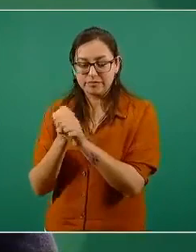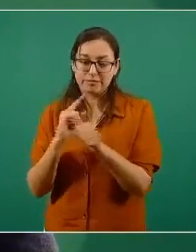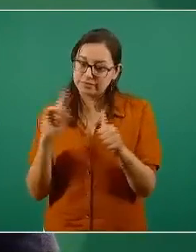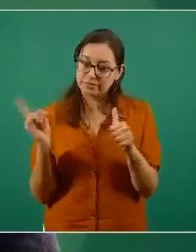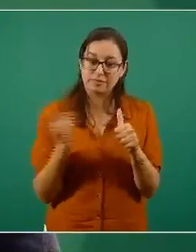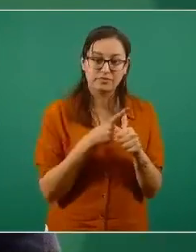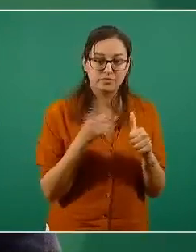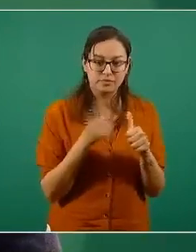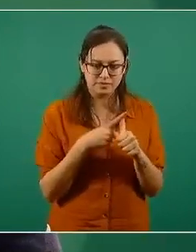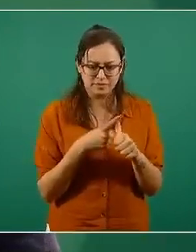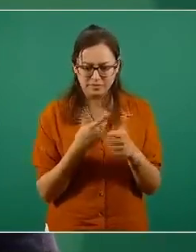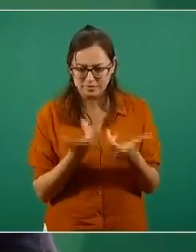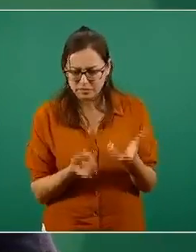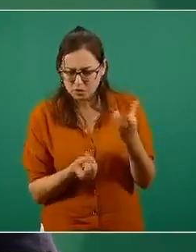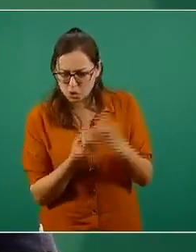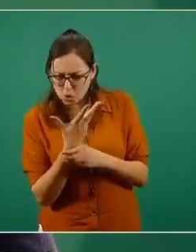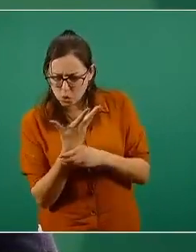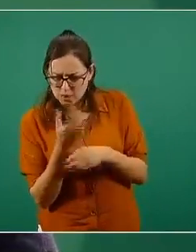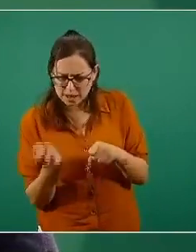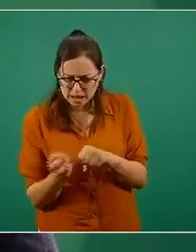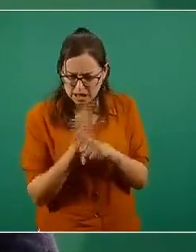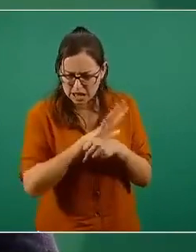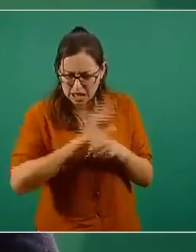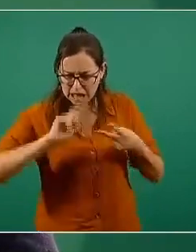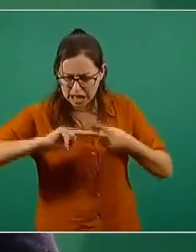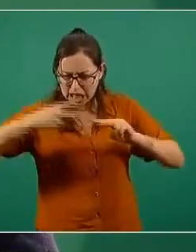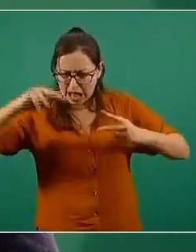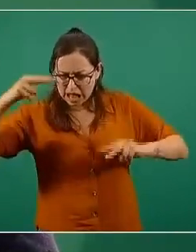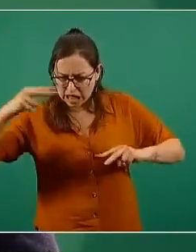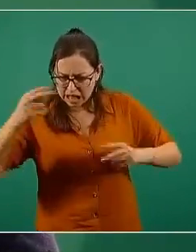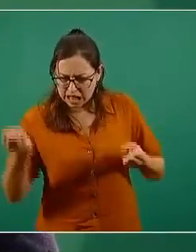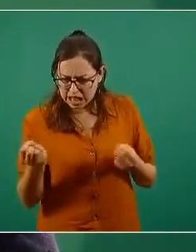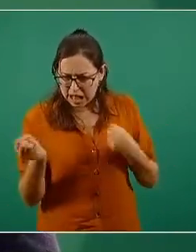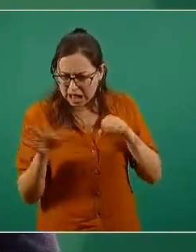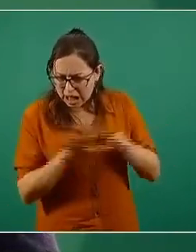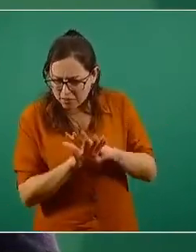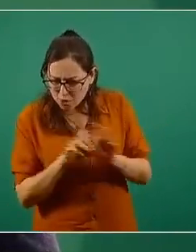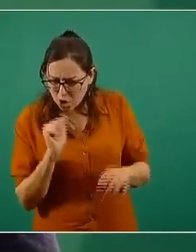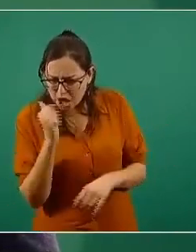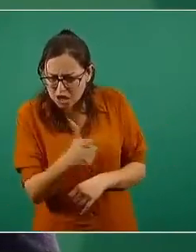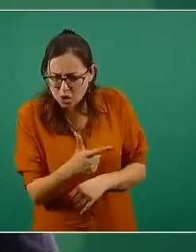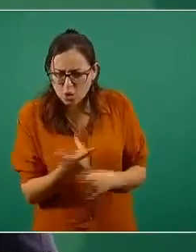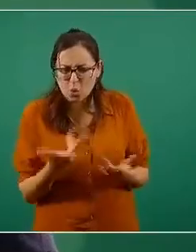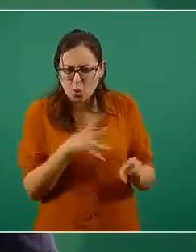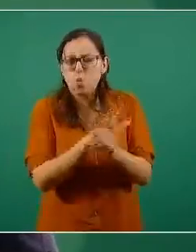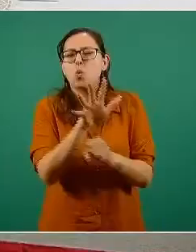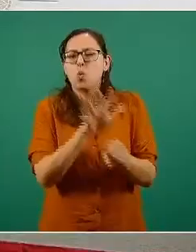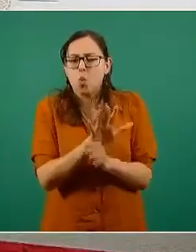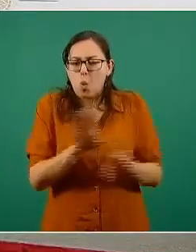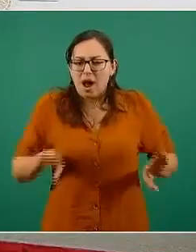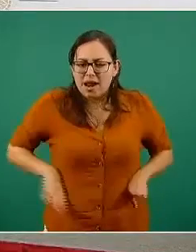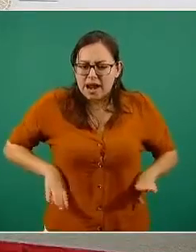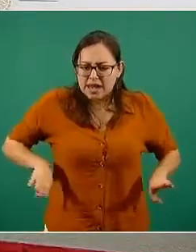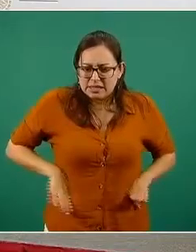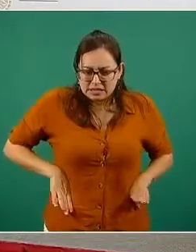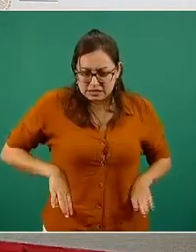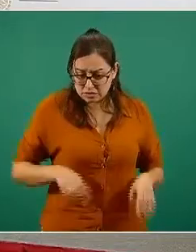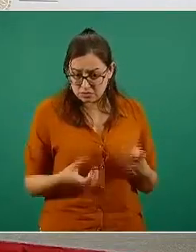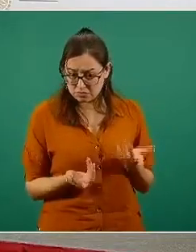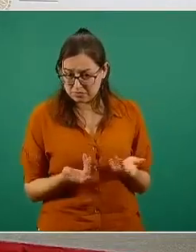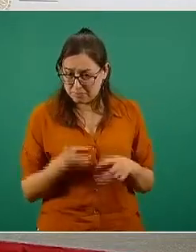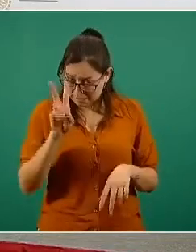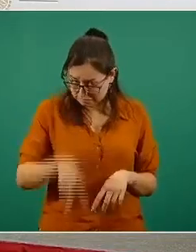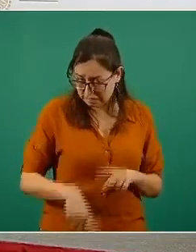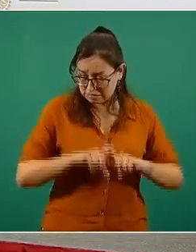es qué características tiene, ¿no? Si es realmente un virus que tiene, o esta cepa tiene algo diferente.